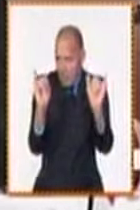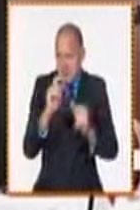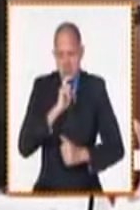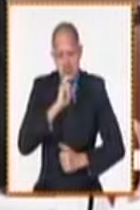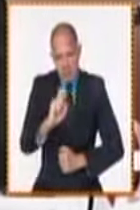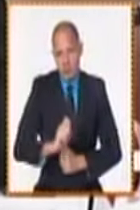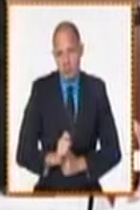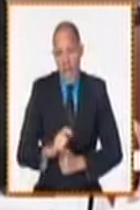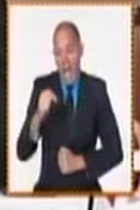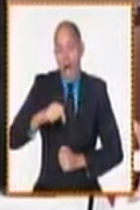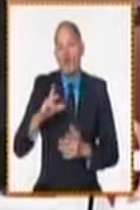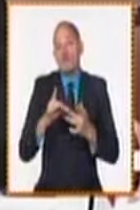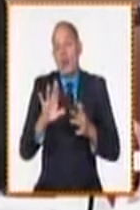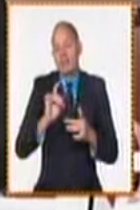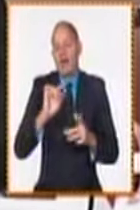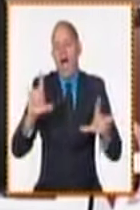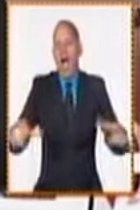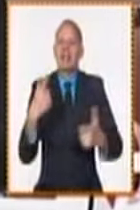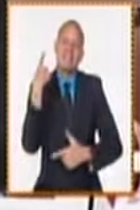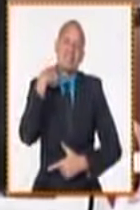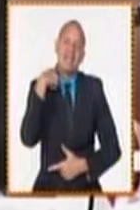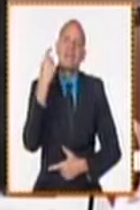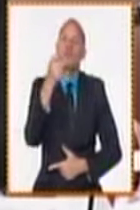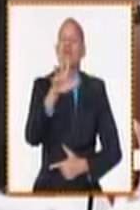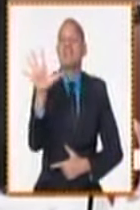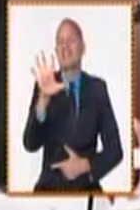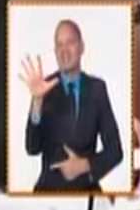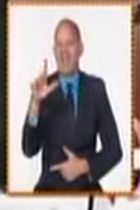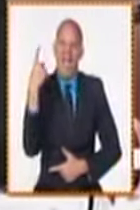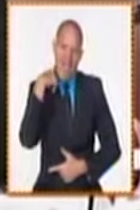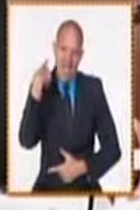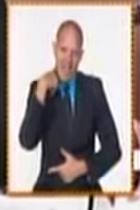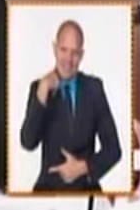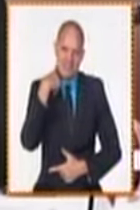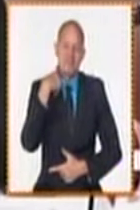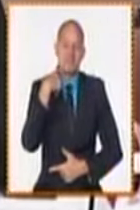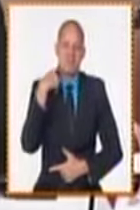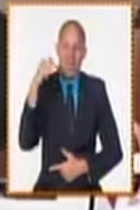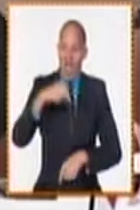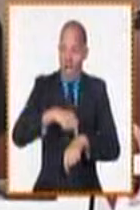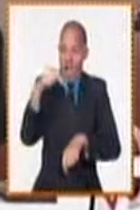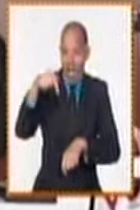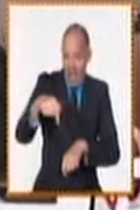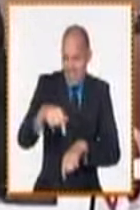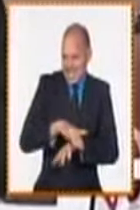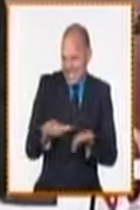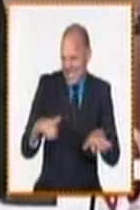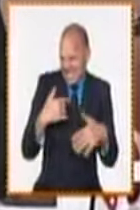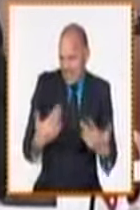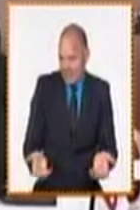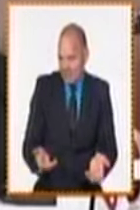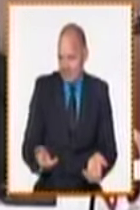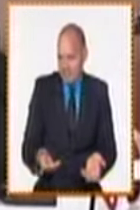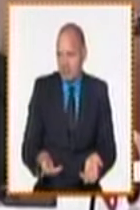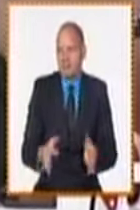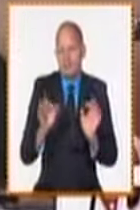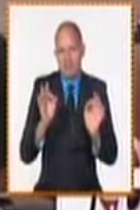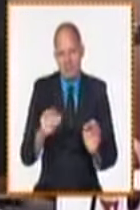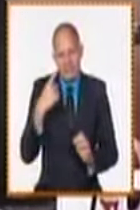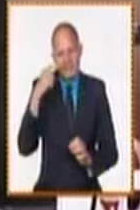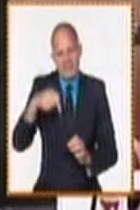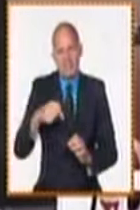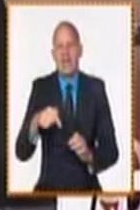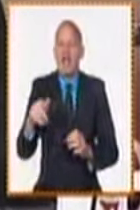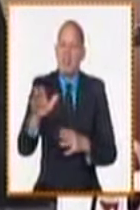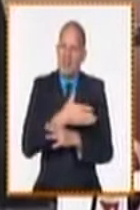155 años de poder entonar todos los días nuestro himno nacional, hoy en una realidad bastante diferente y